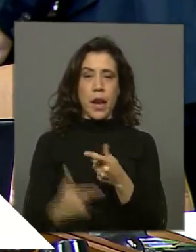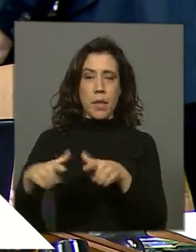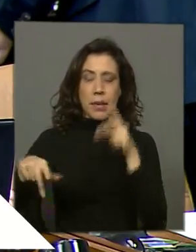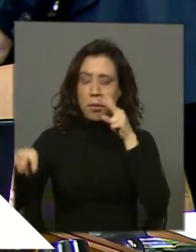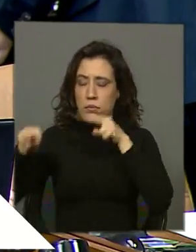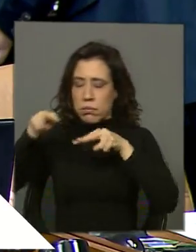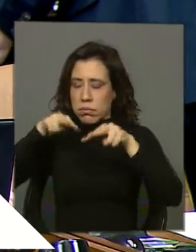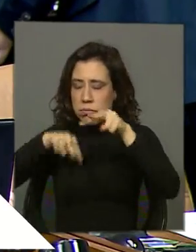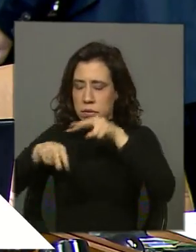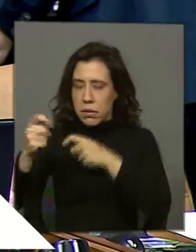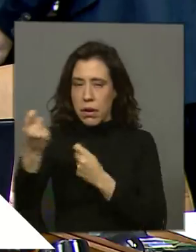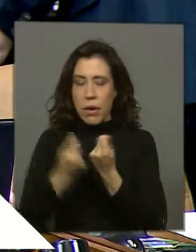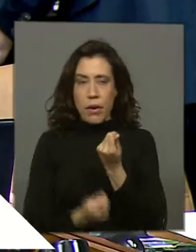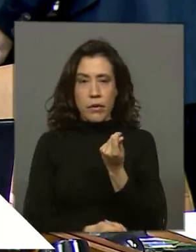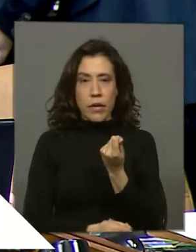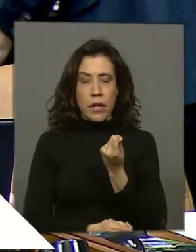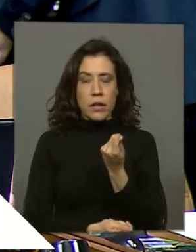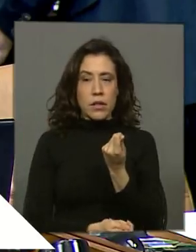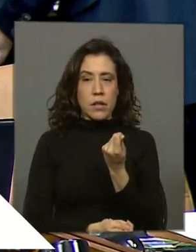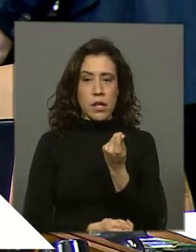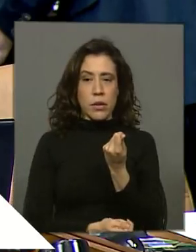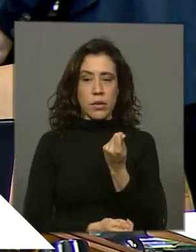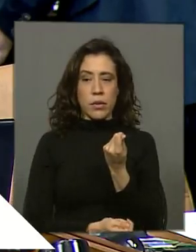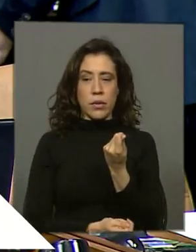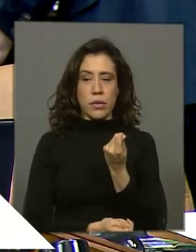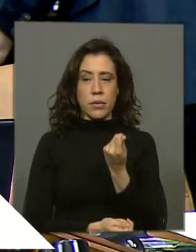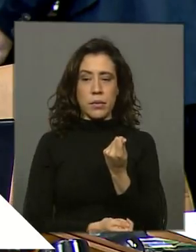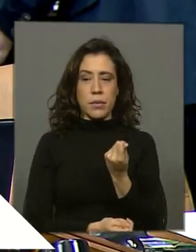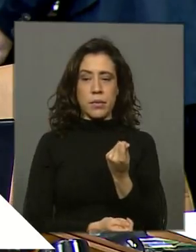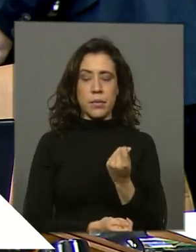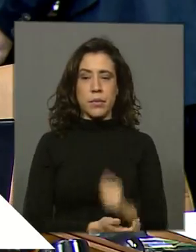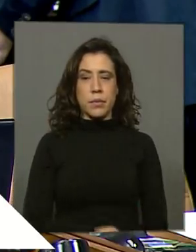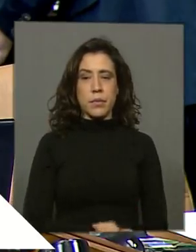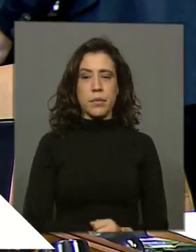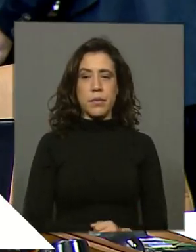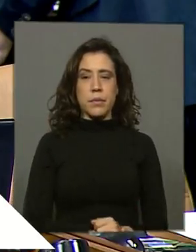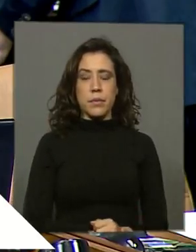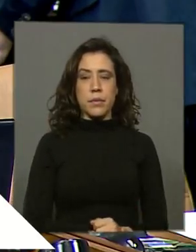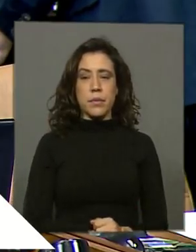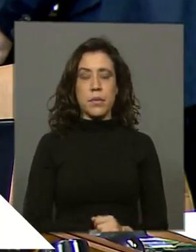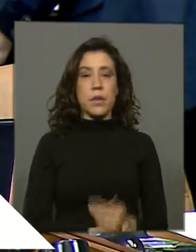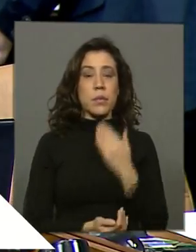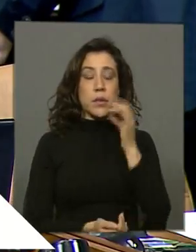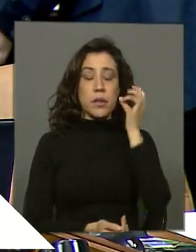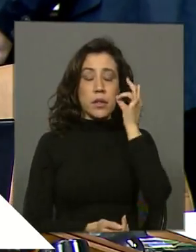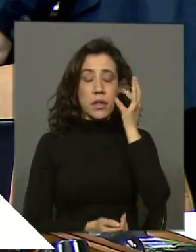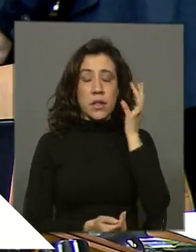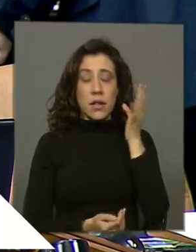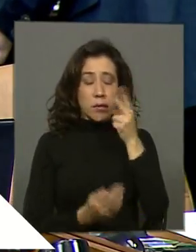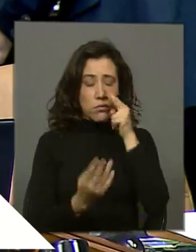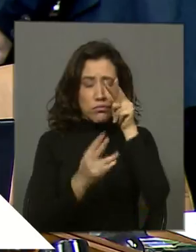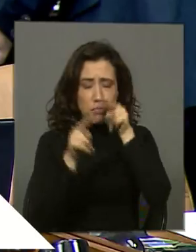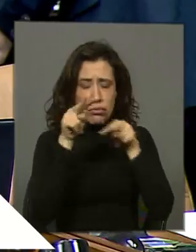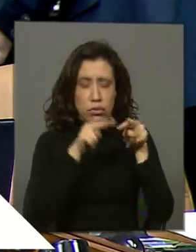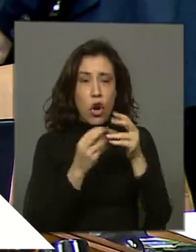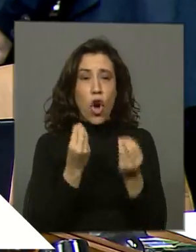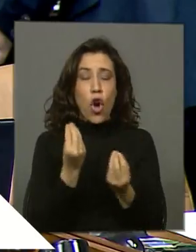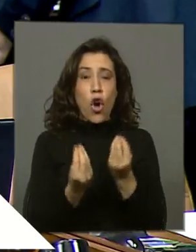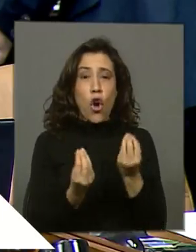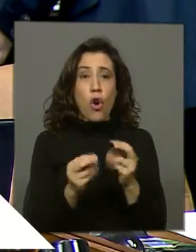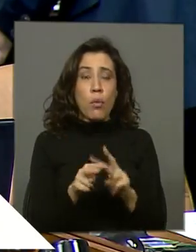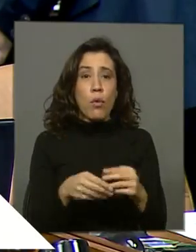análisis financiera efectivamente y por sobre todo conocer de cerca cómo han